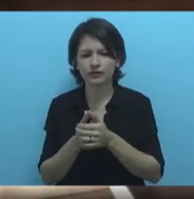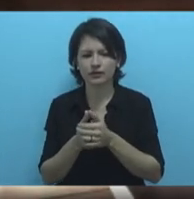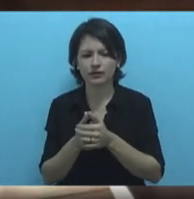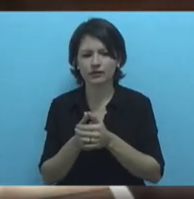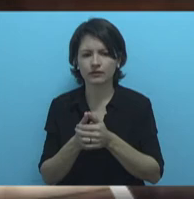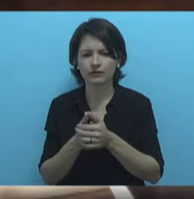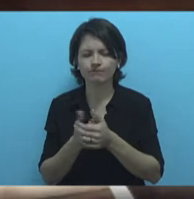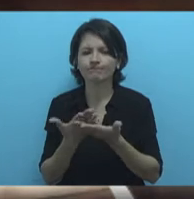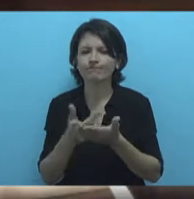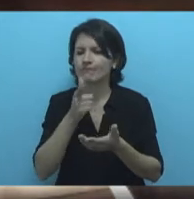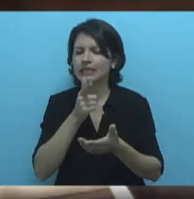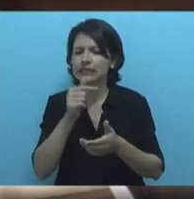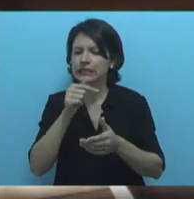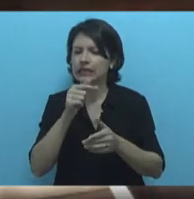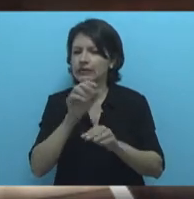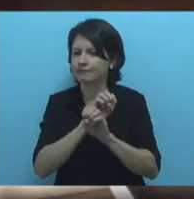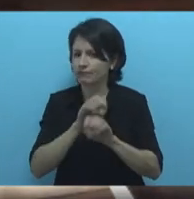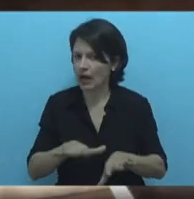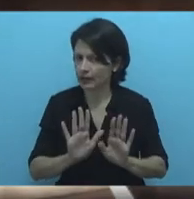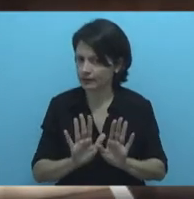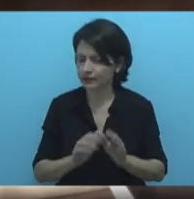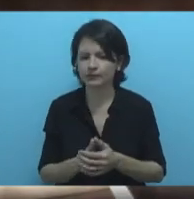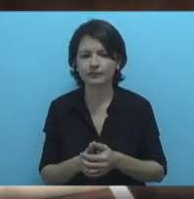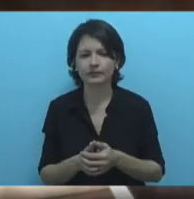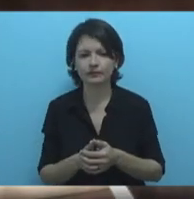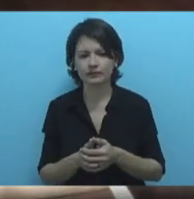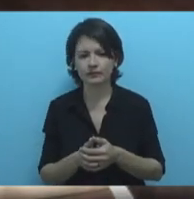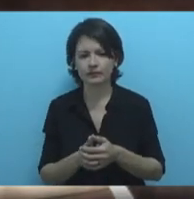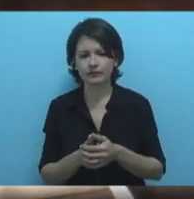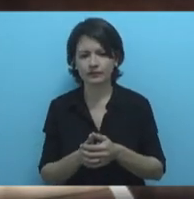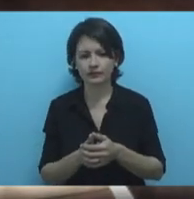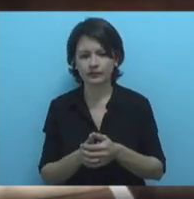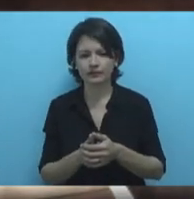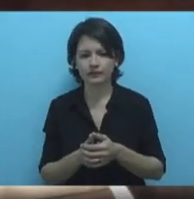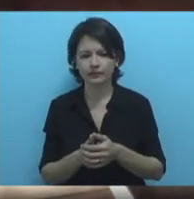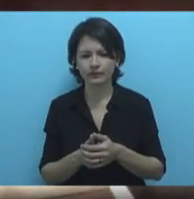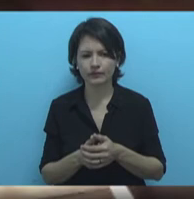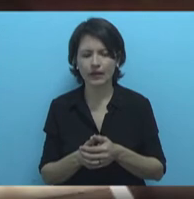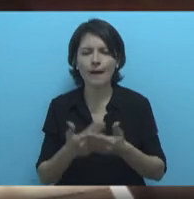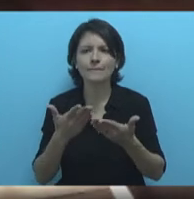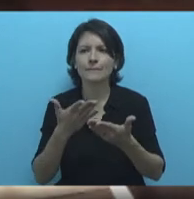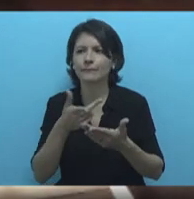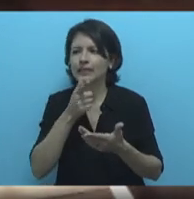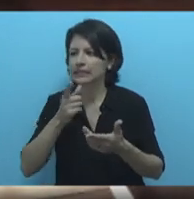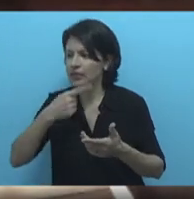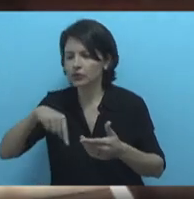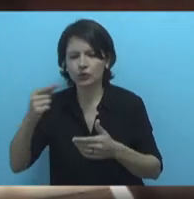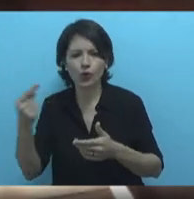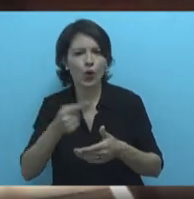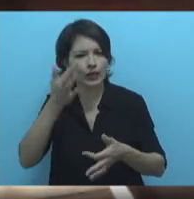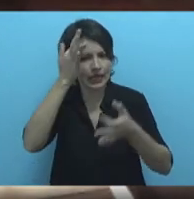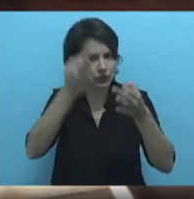asociaciones no cumple con ese con esa finalidad que la corte permite de alguna manera de intrometerse el estado